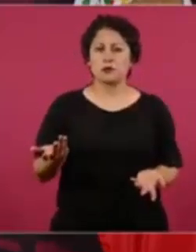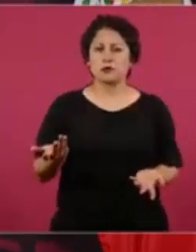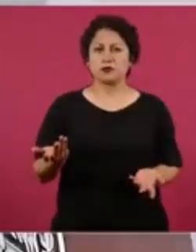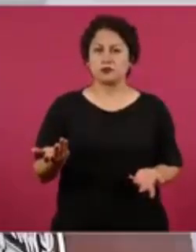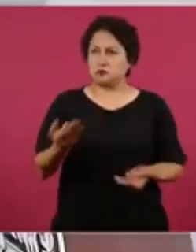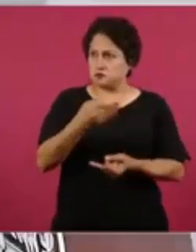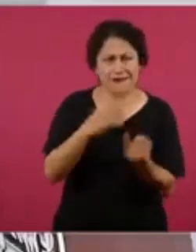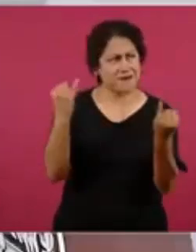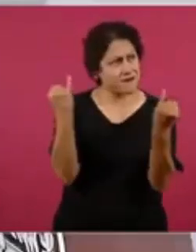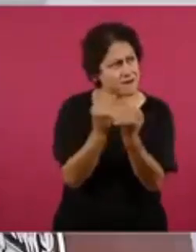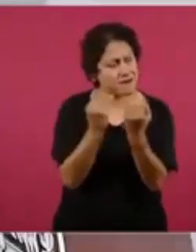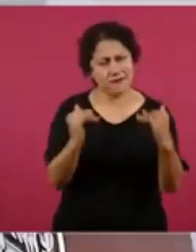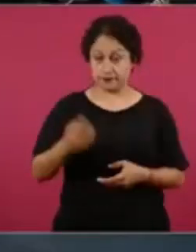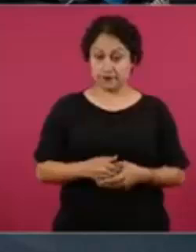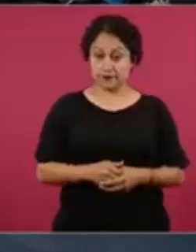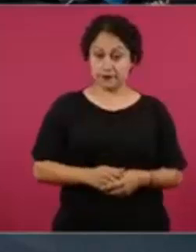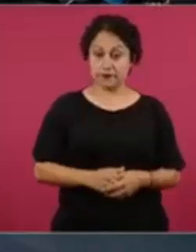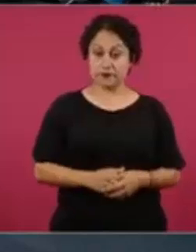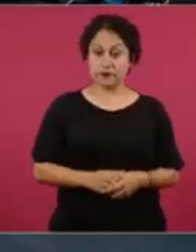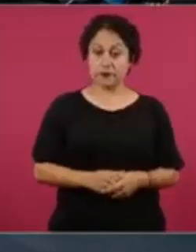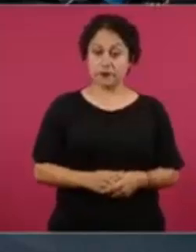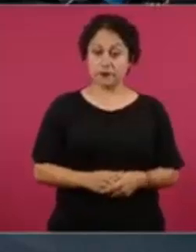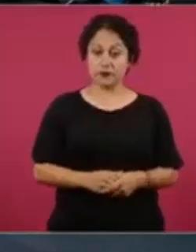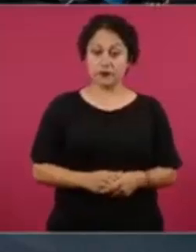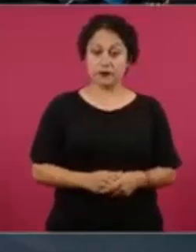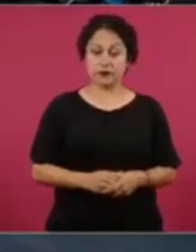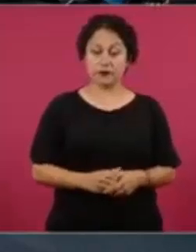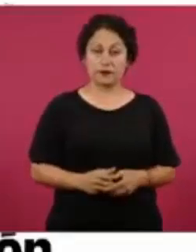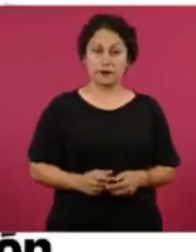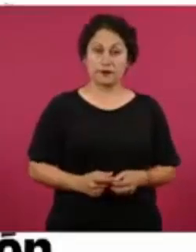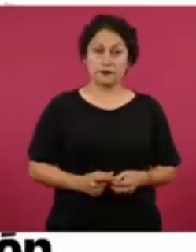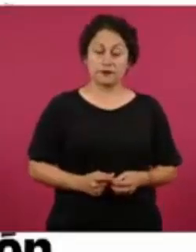mismos derechos. Y mire.